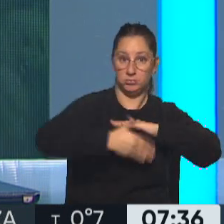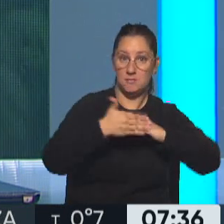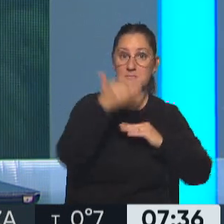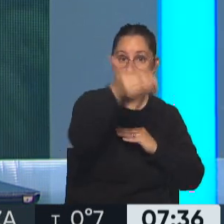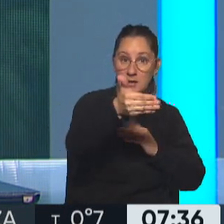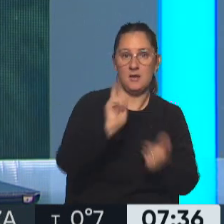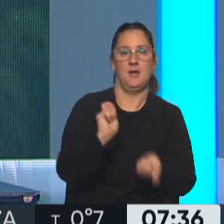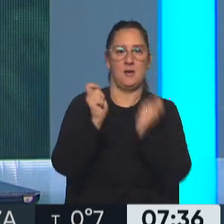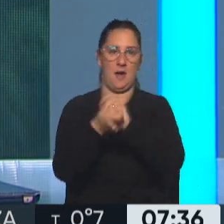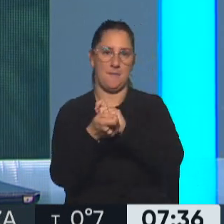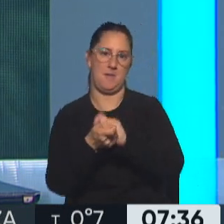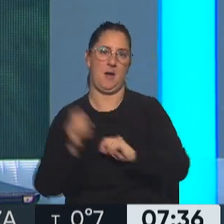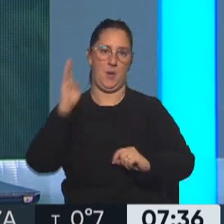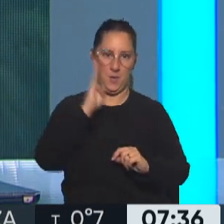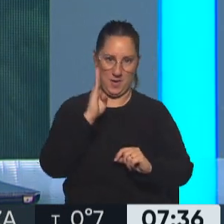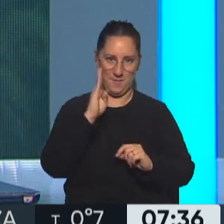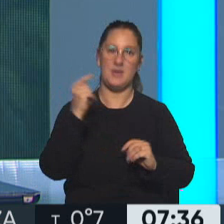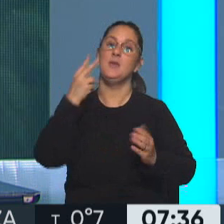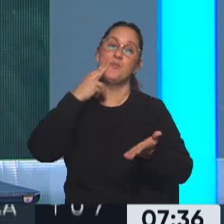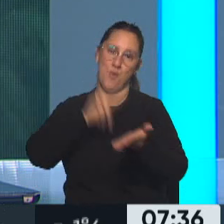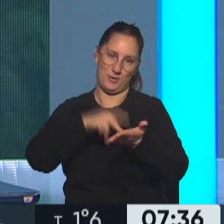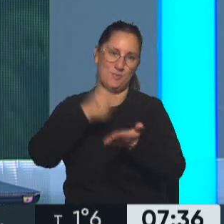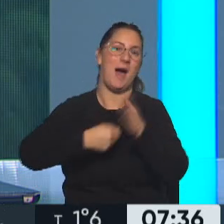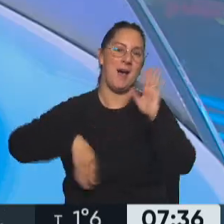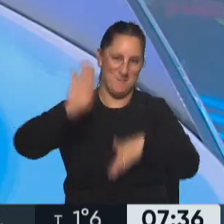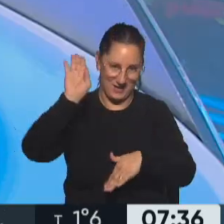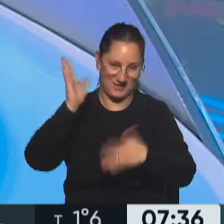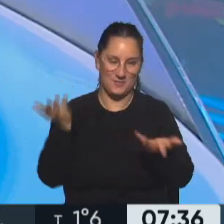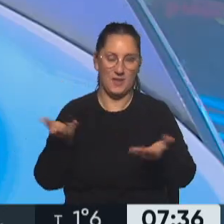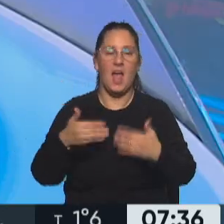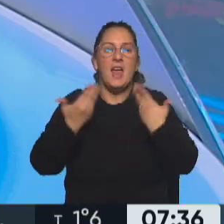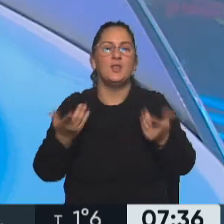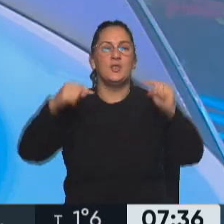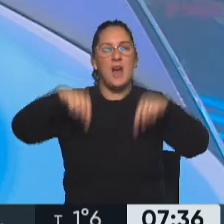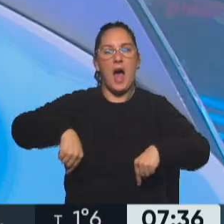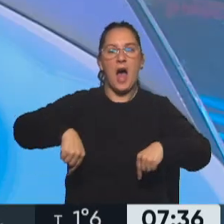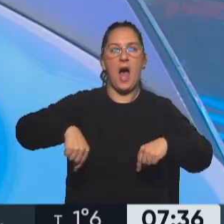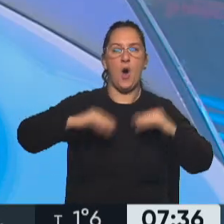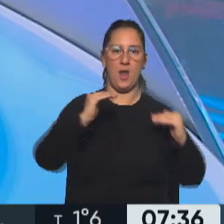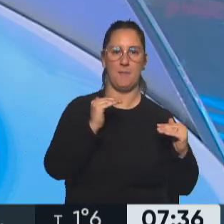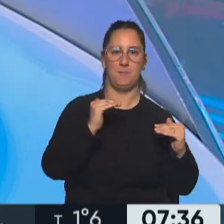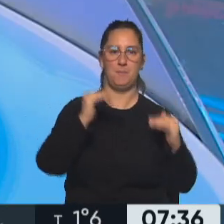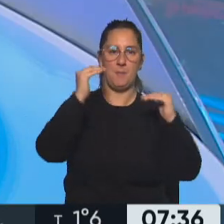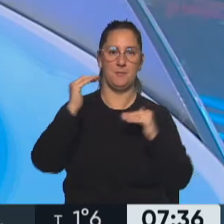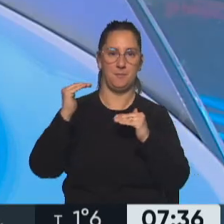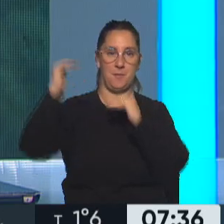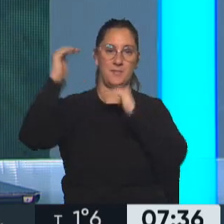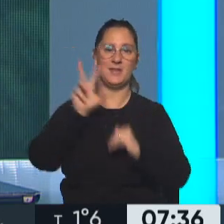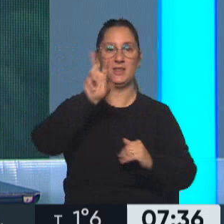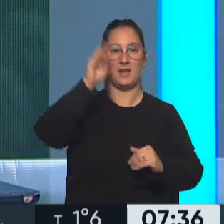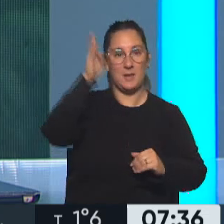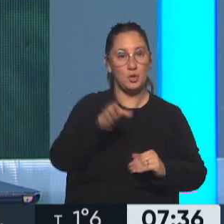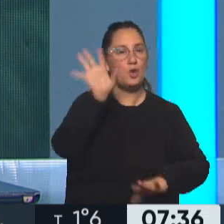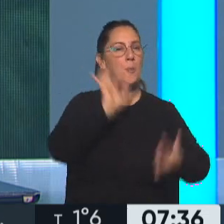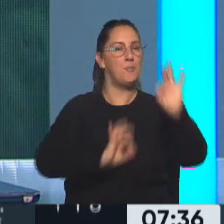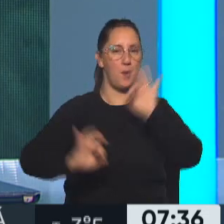y pagas más impuestos, ¿no? Así es como funciona. ¿Qué ocurre? Se suben las escalas en un 30%. Ese es el